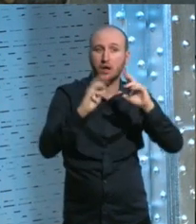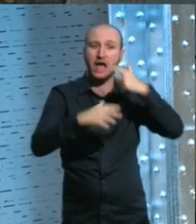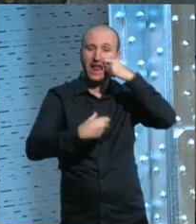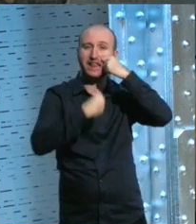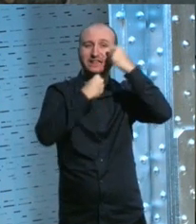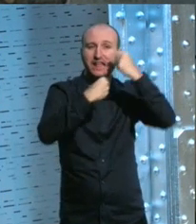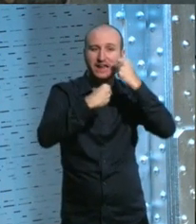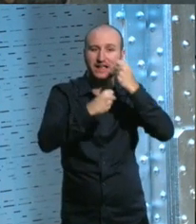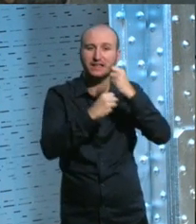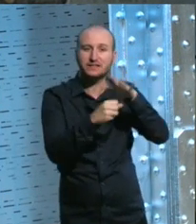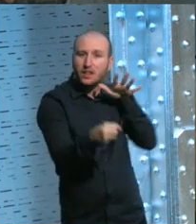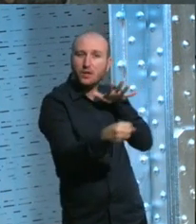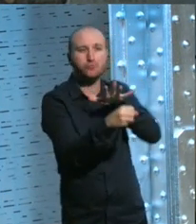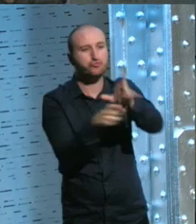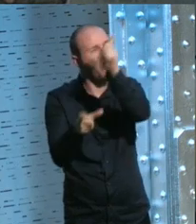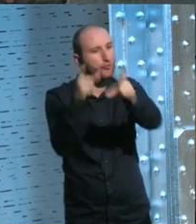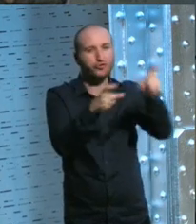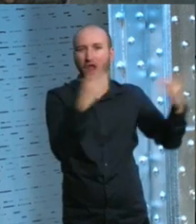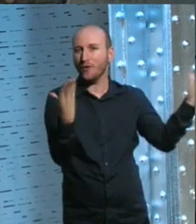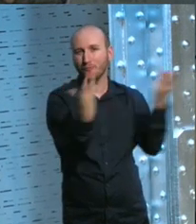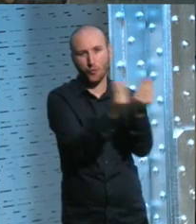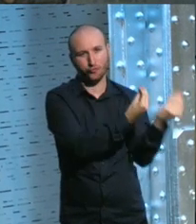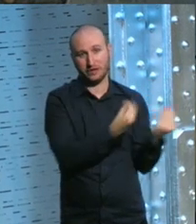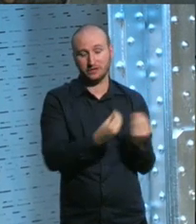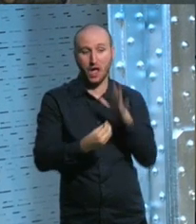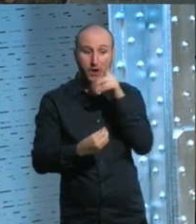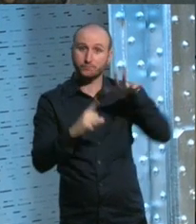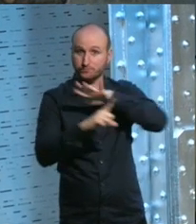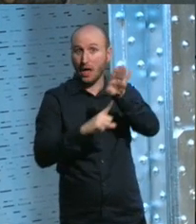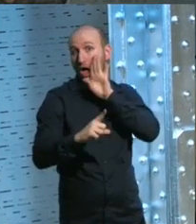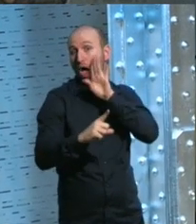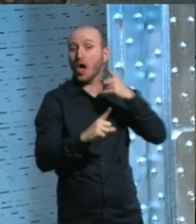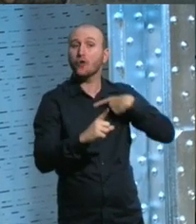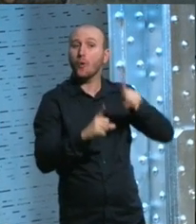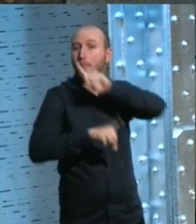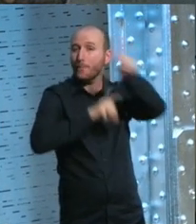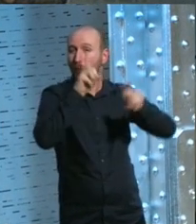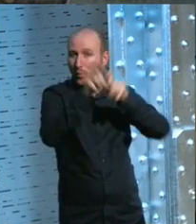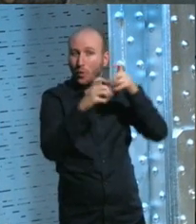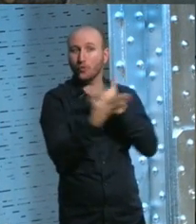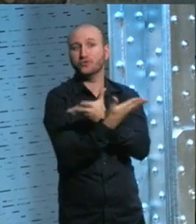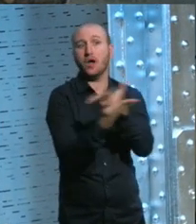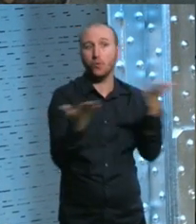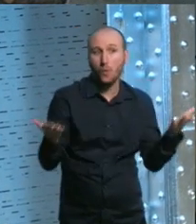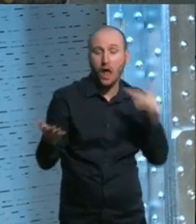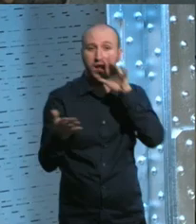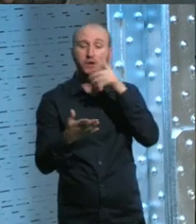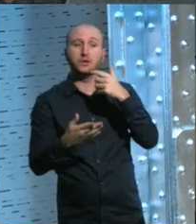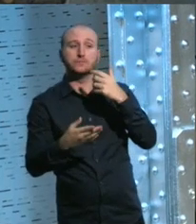llegue a un número muy alto de personas. La pregunta para mí es, en ese contexto, que no sé hasta qué punto te resulta o lo has estudiado en este